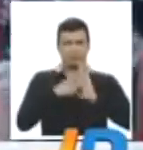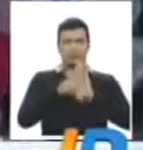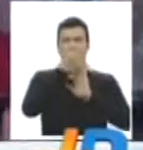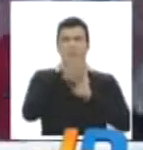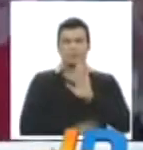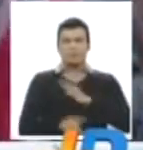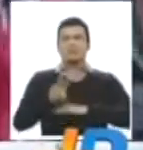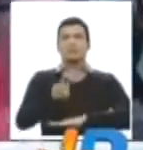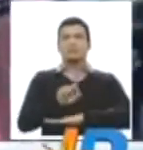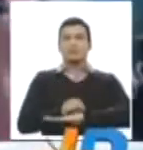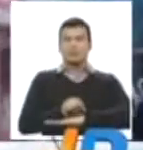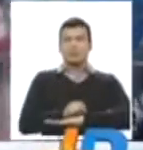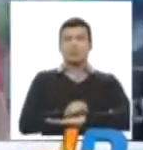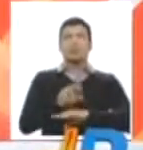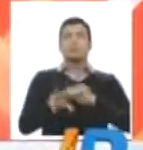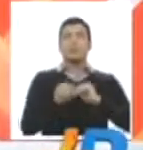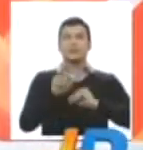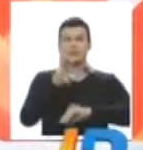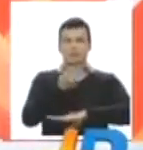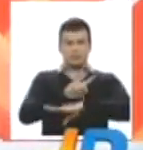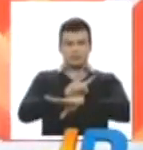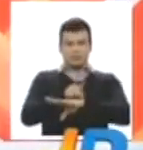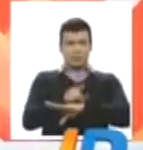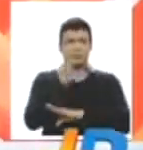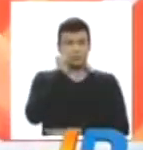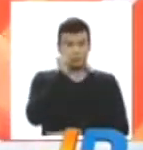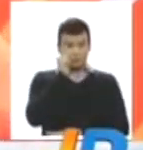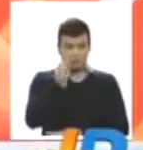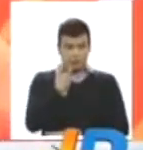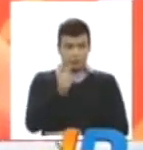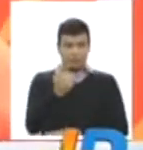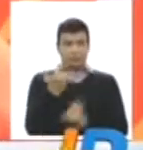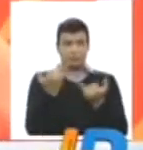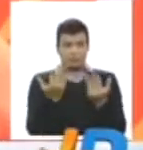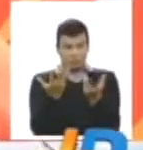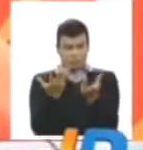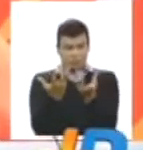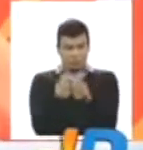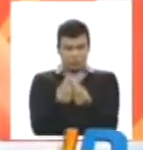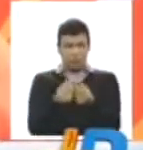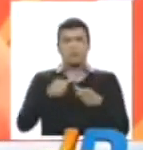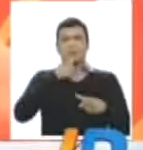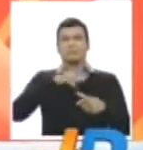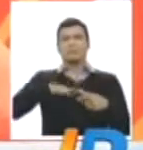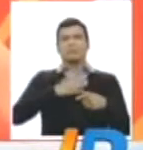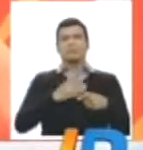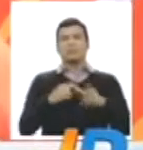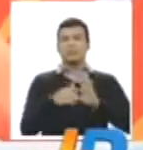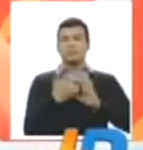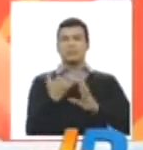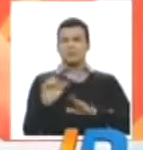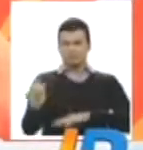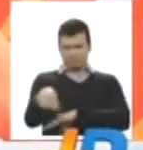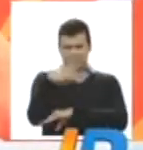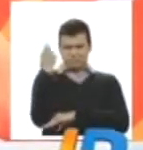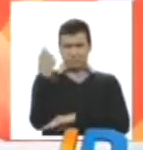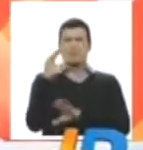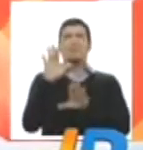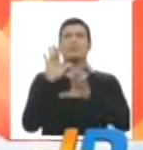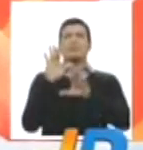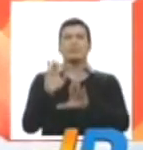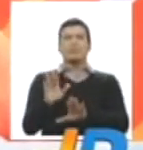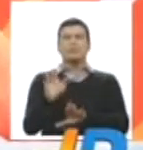a 2 minutos y 7 segundos. Mañana los míticos lagos de Covadonga, donde ya ganó el ciclismo colombiano Lucho Herrera